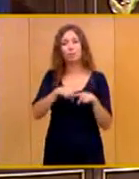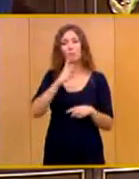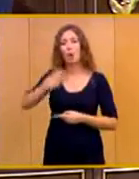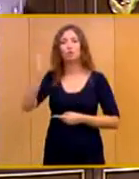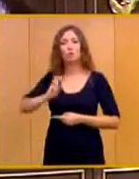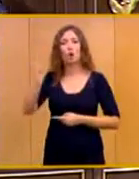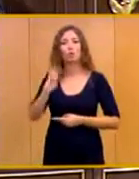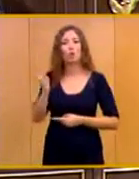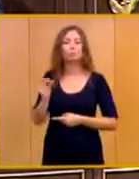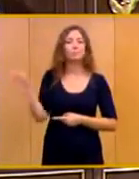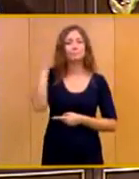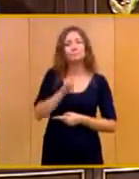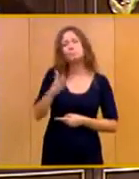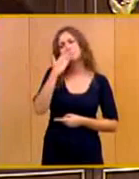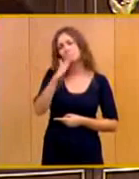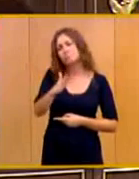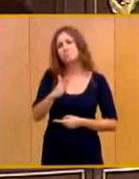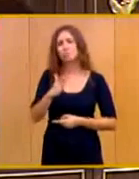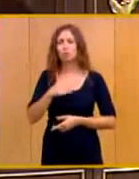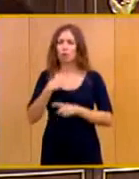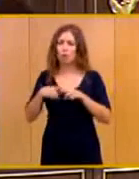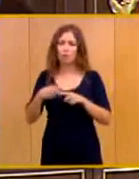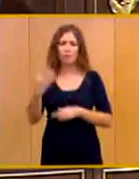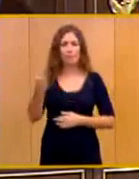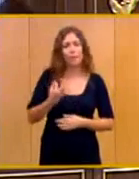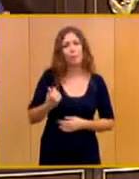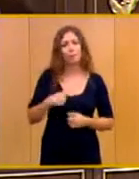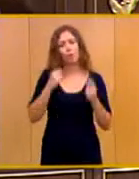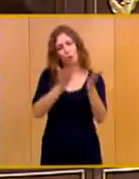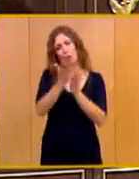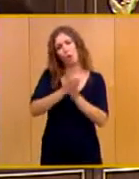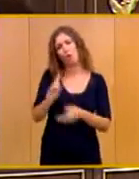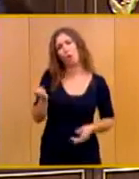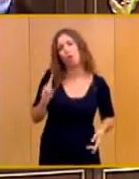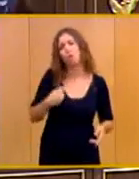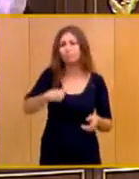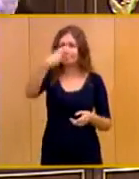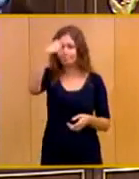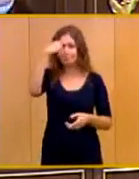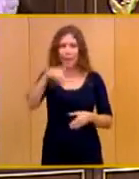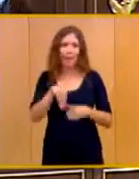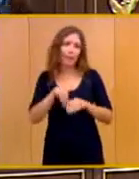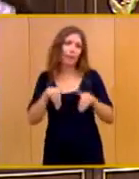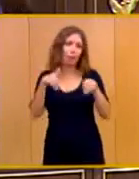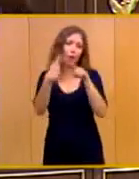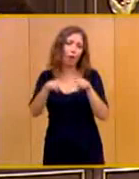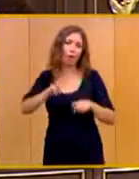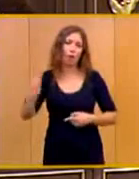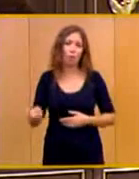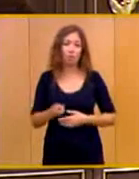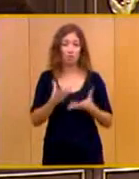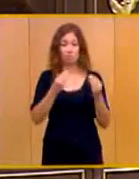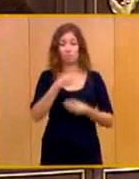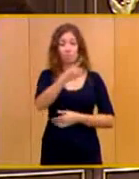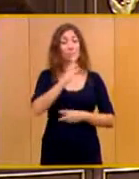me opongo por sistema, que si no ofrezco alternativas, que si me obsesionan las elecciones. Silencio. Todos esos latiguillos